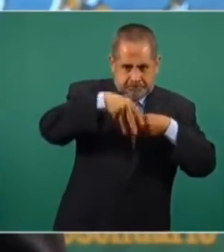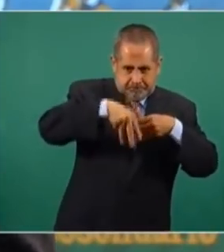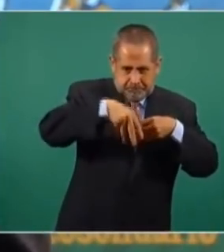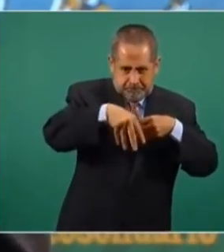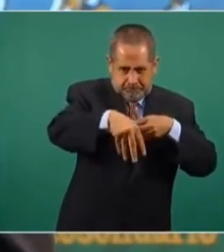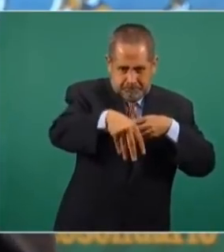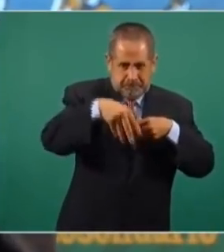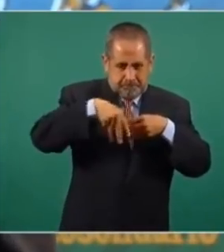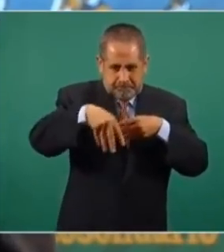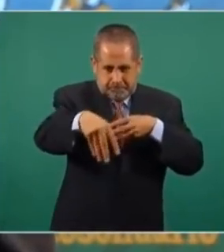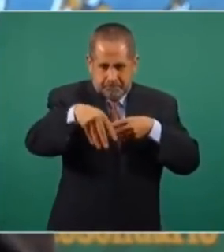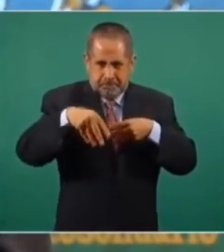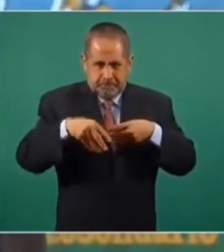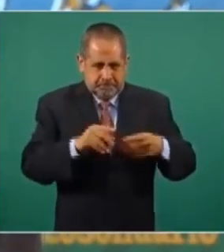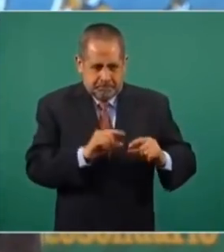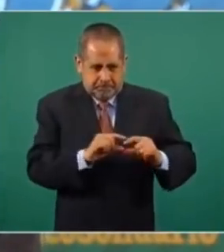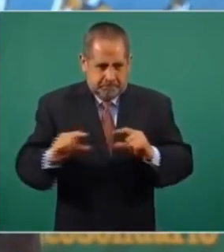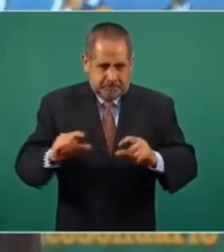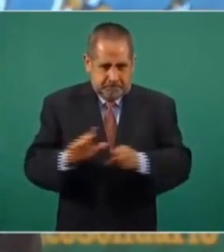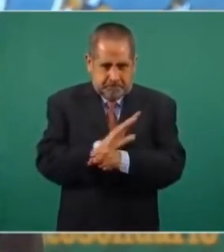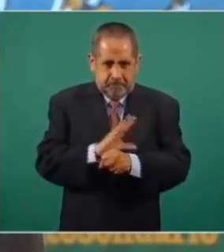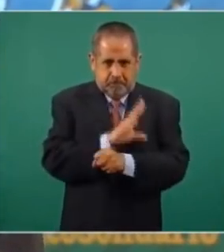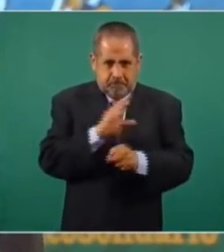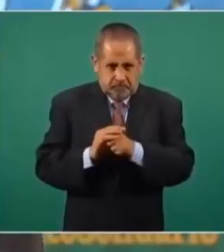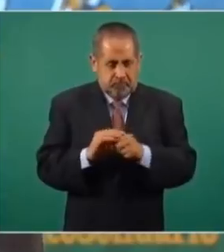la investigación, seriar el virus,